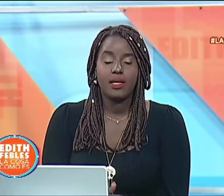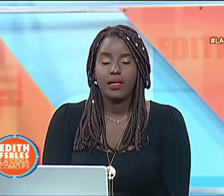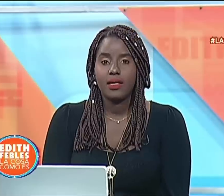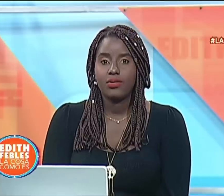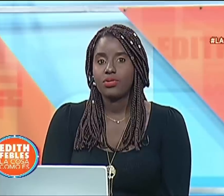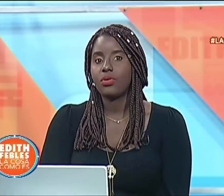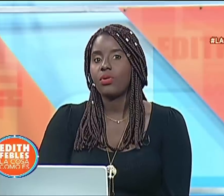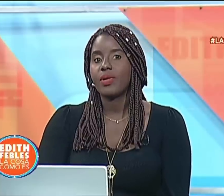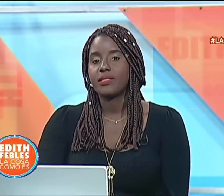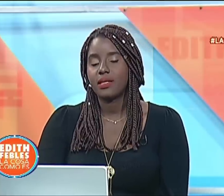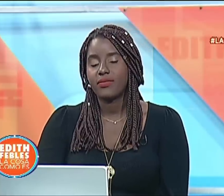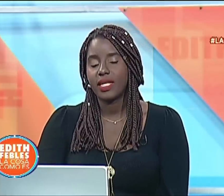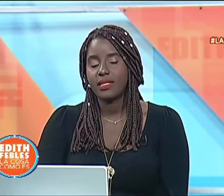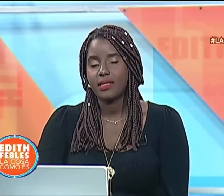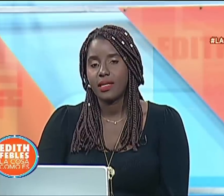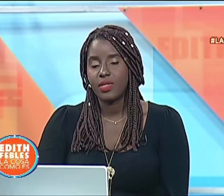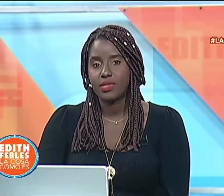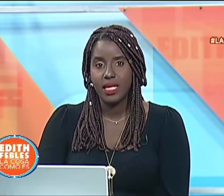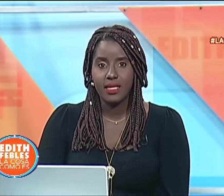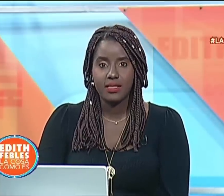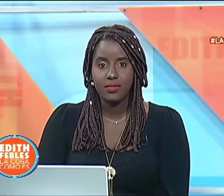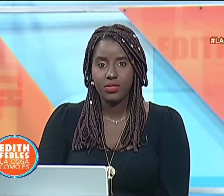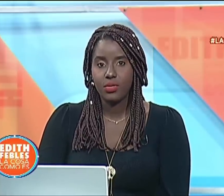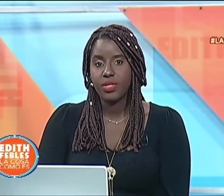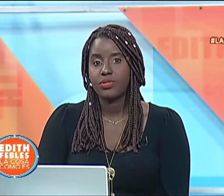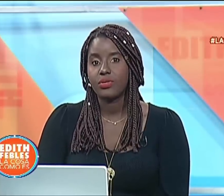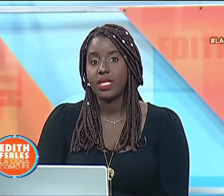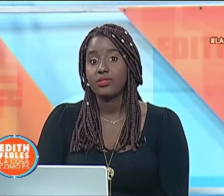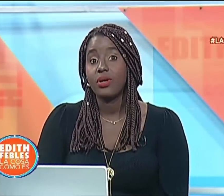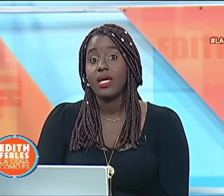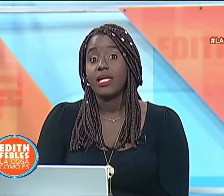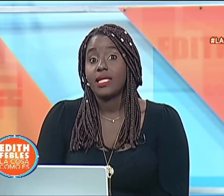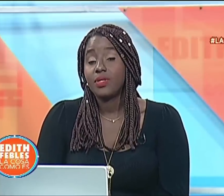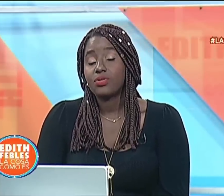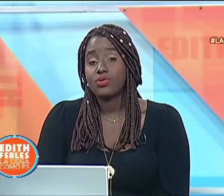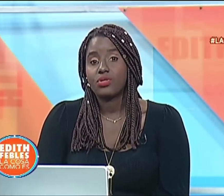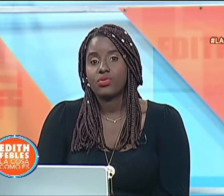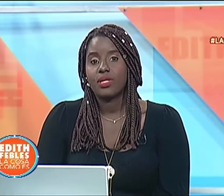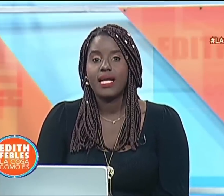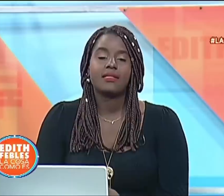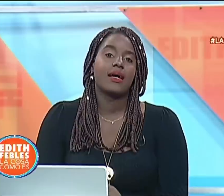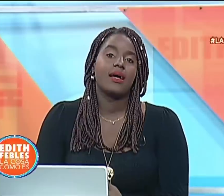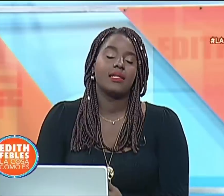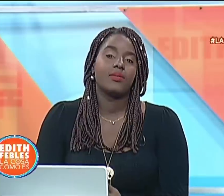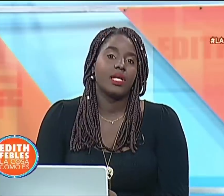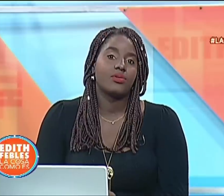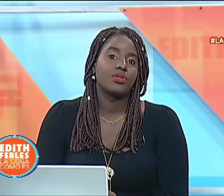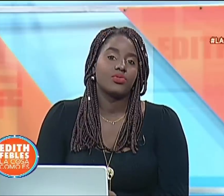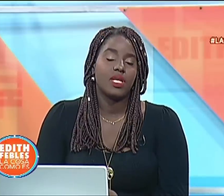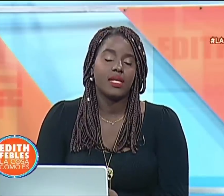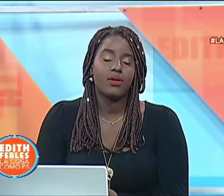que no solo Colombia es referente en términos de la ley de extinción de dominio, sino de hecho en términos constitucionales. El